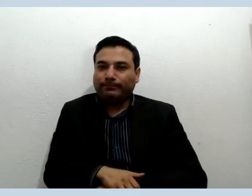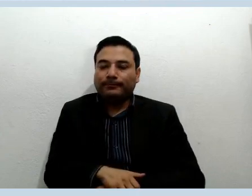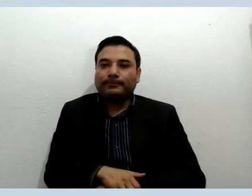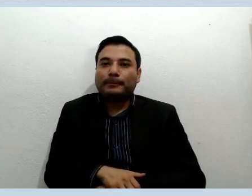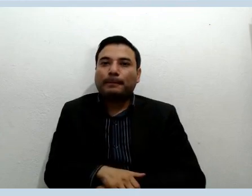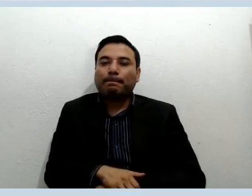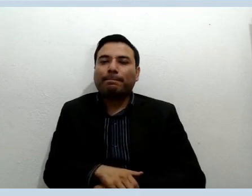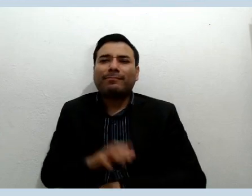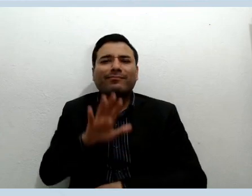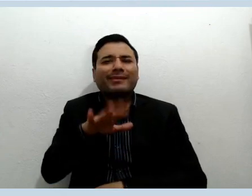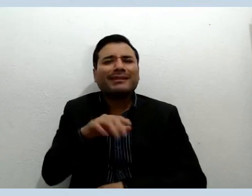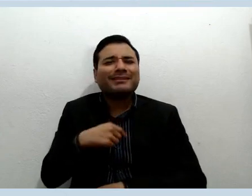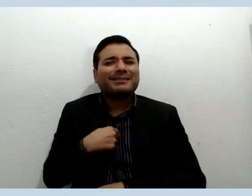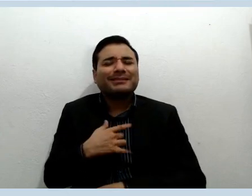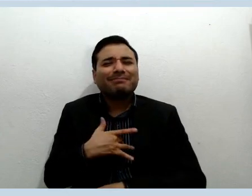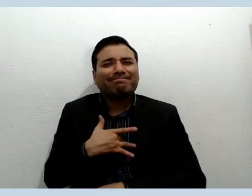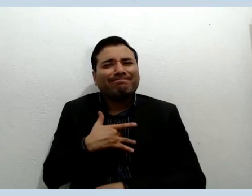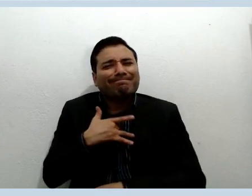me puse un poco